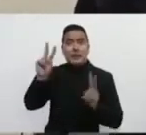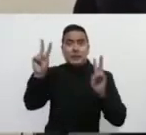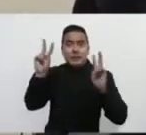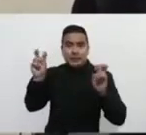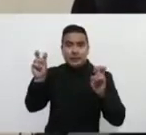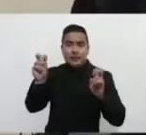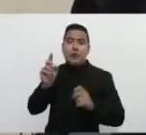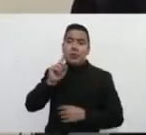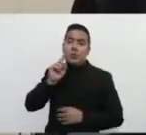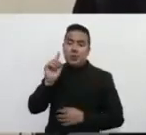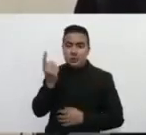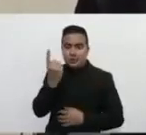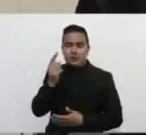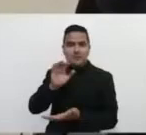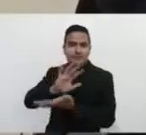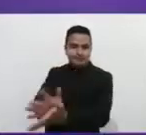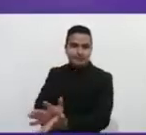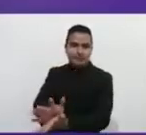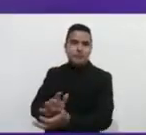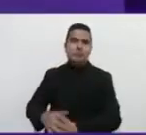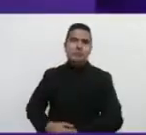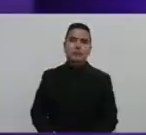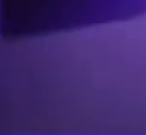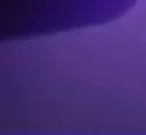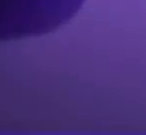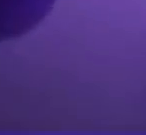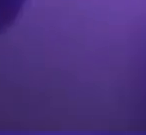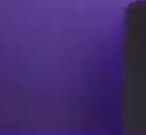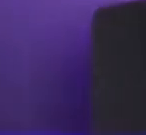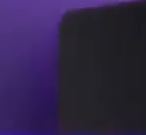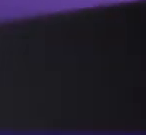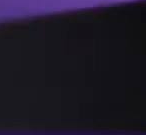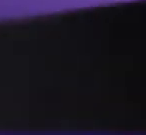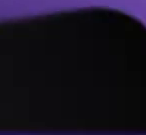de violencia política por razón de género.